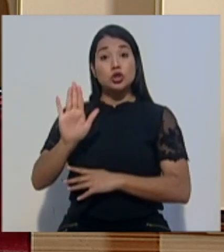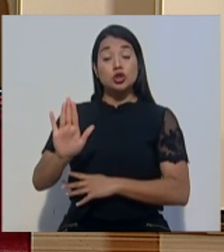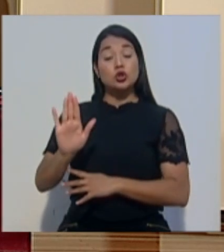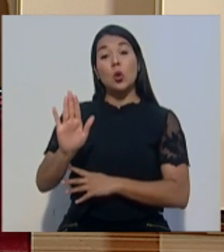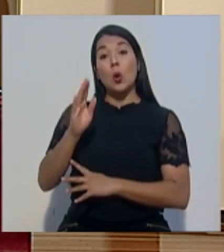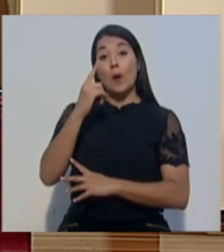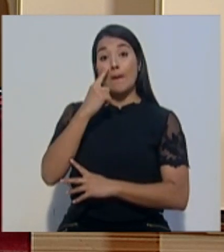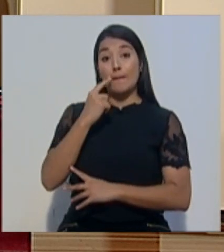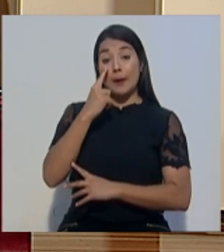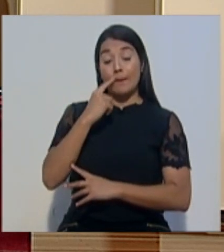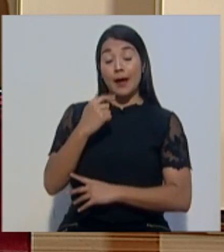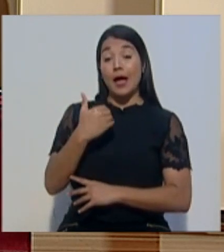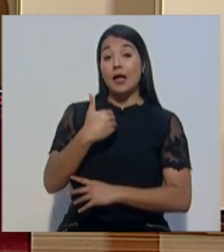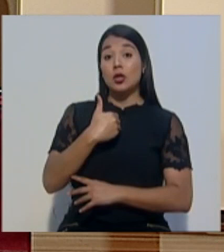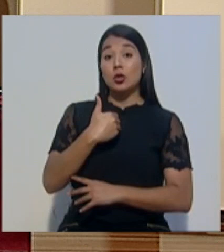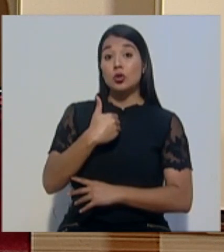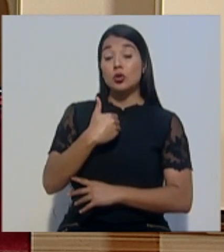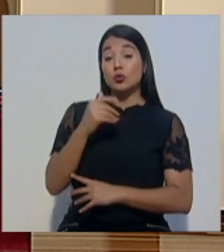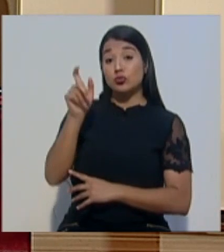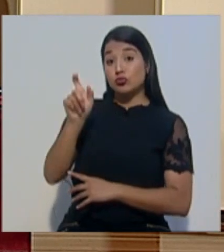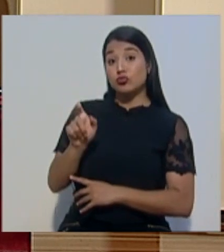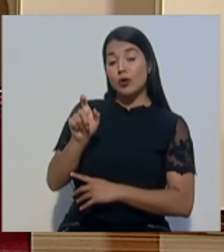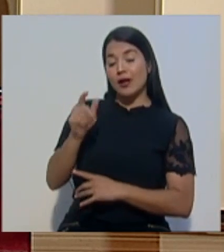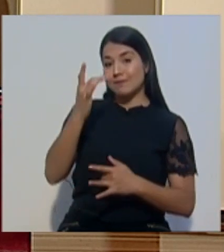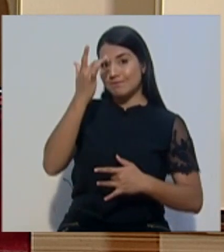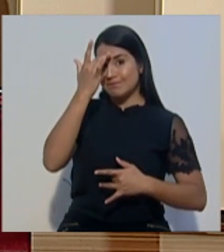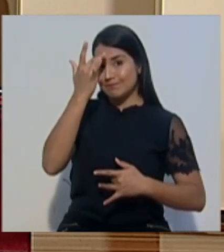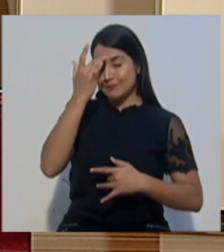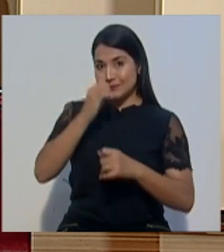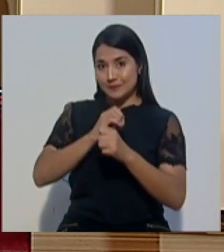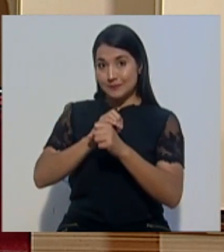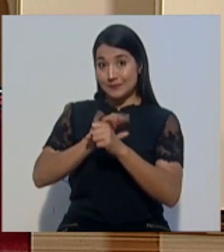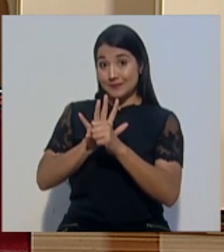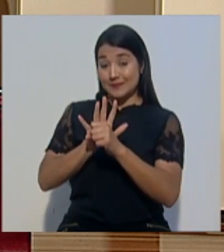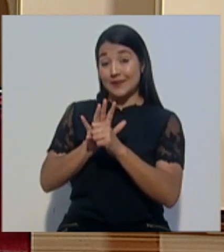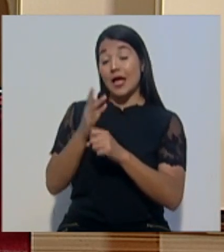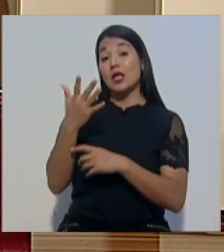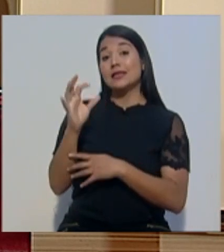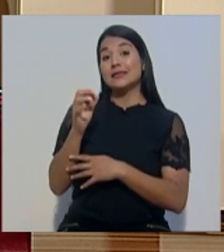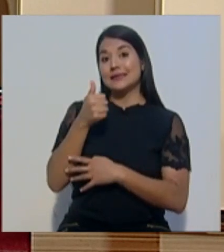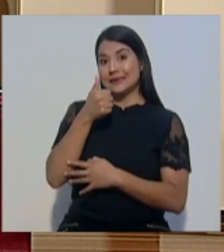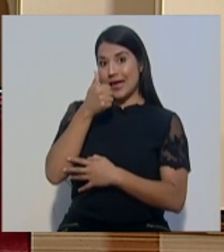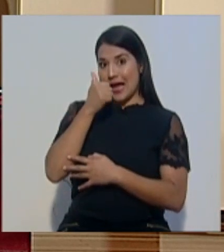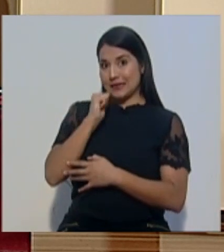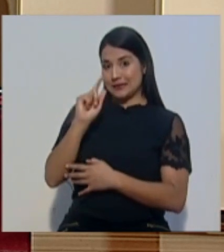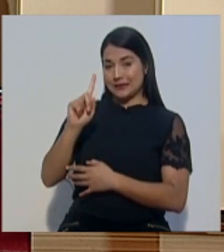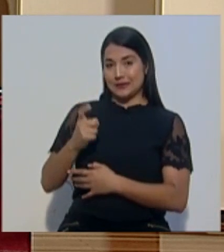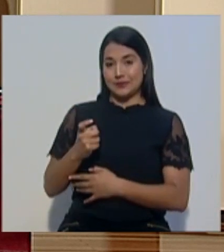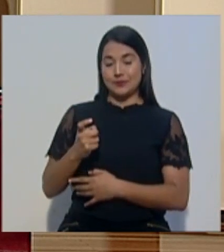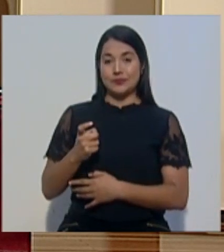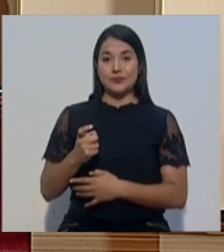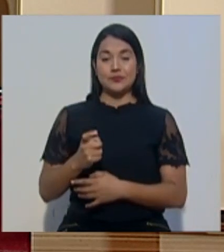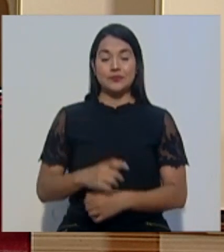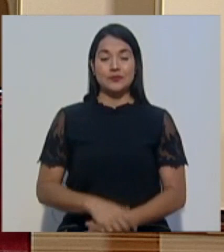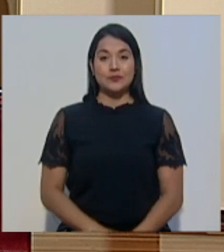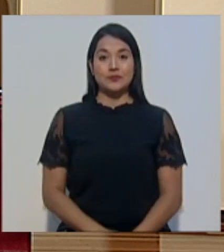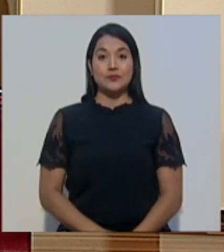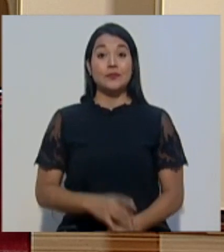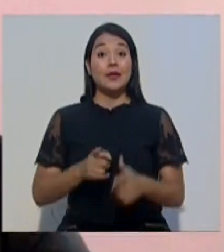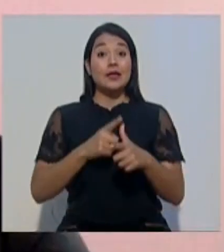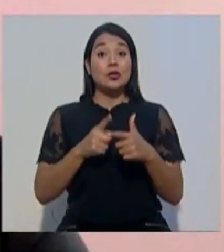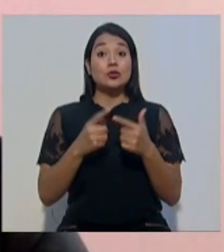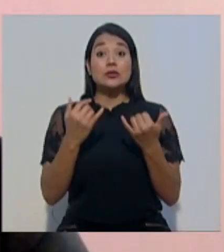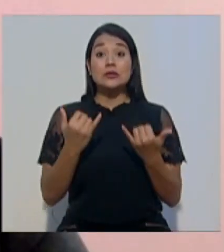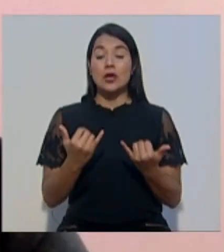padre tuvo un contacto o fue diagnosticado ayer como COVID-19 positivo. Entonces